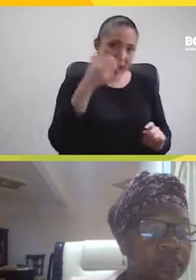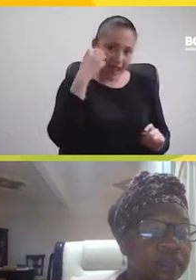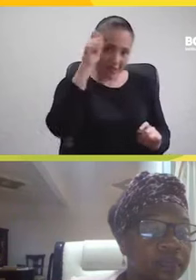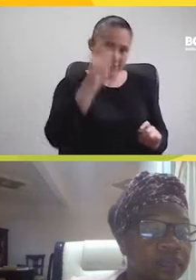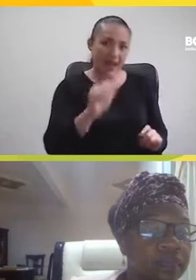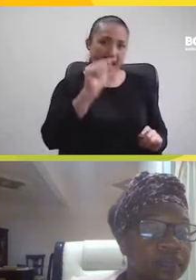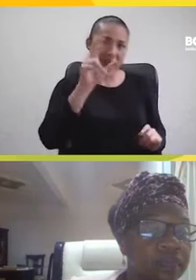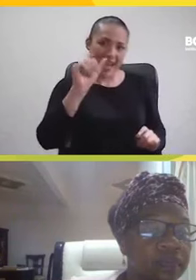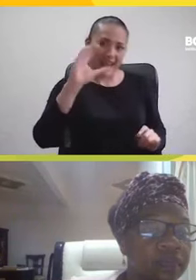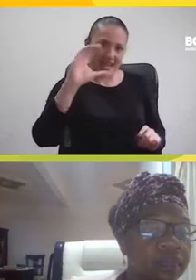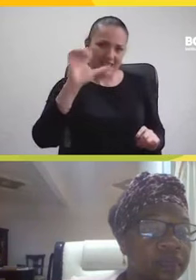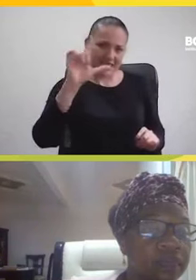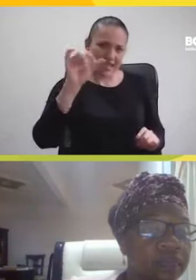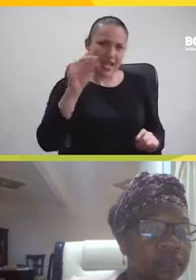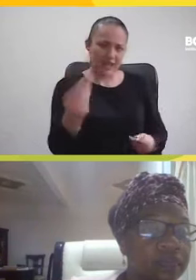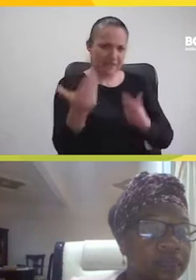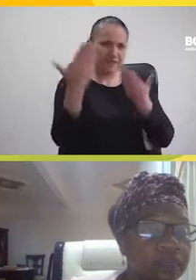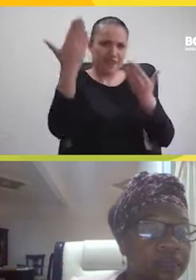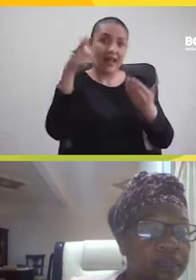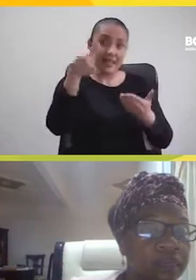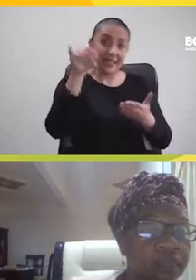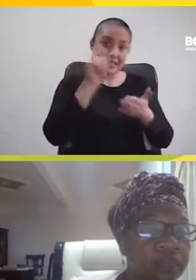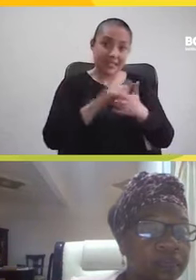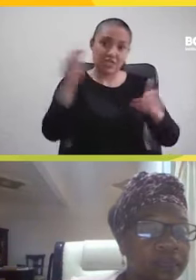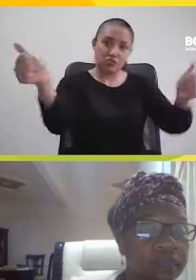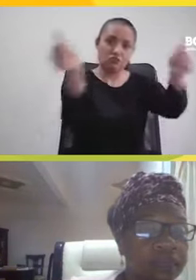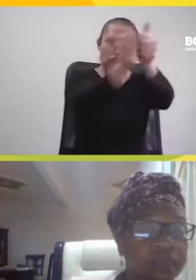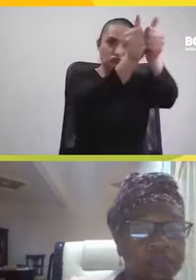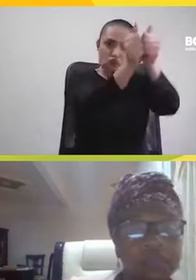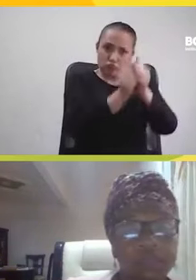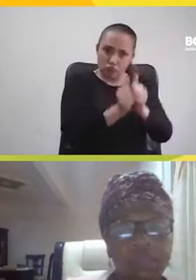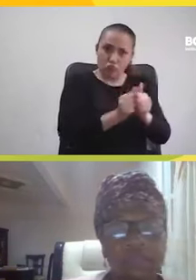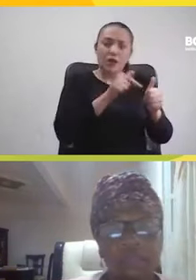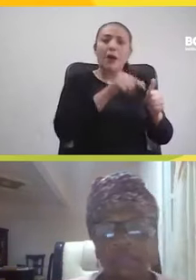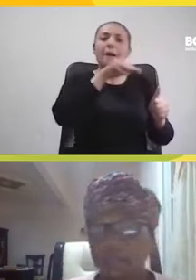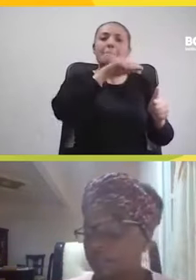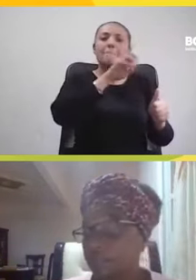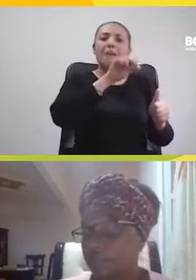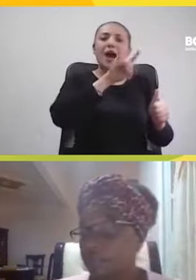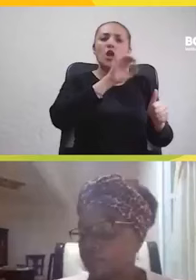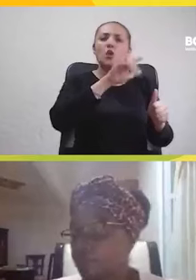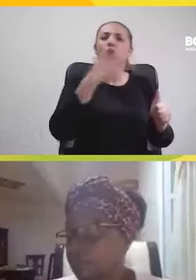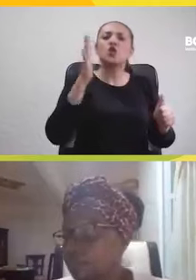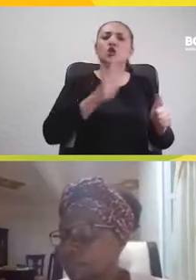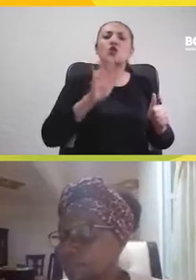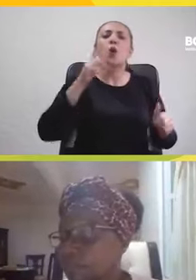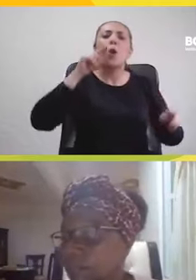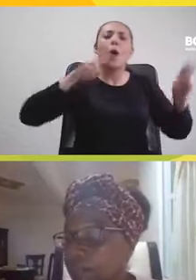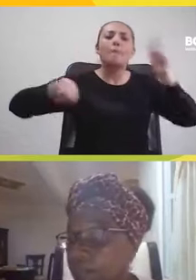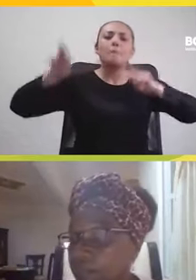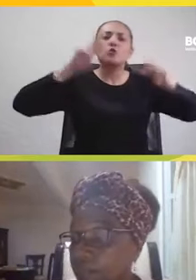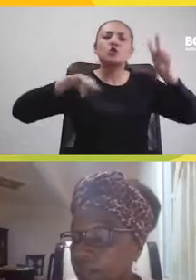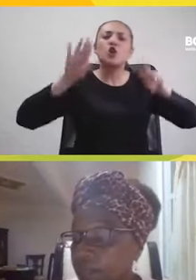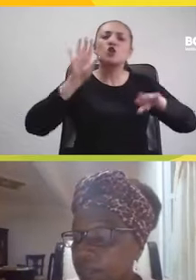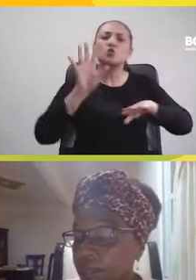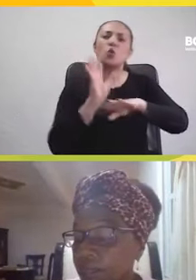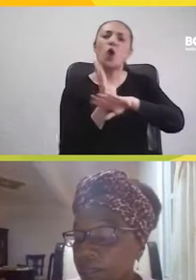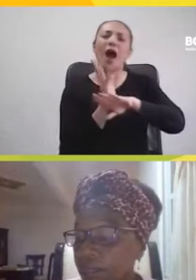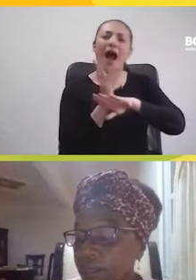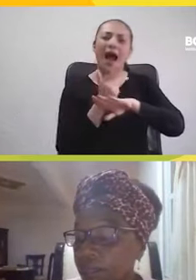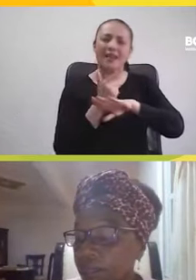también, nos trajo a Manuel Zapata. Yo lo vi en el Museo de Arte Moderno que queda contiguo a la Alcaldía de